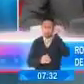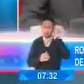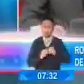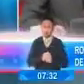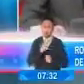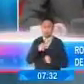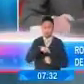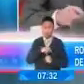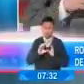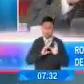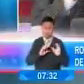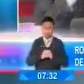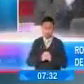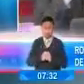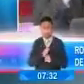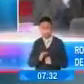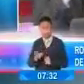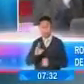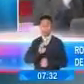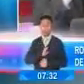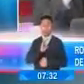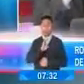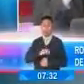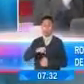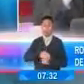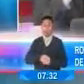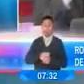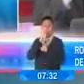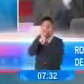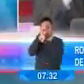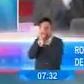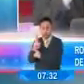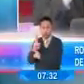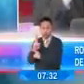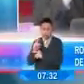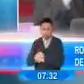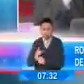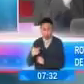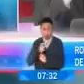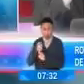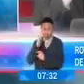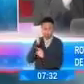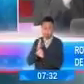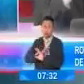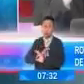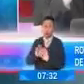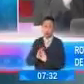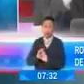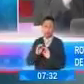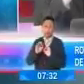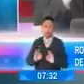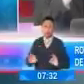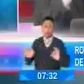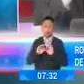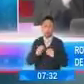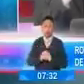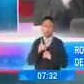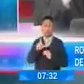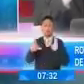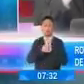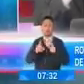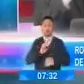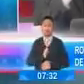ese lugar, hay una máxima de la ética que es no hacer daño. Ese es el fundamento ético, esa es la regla mayor de